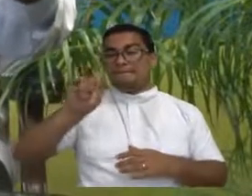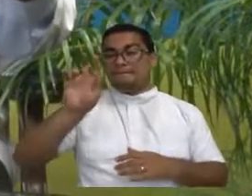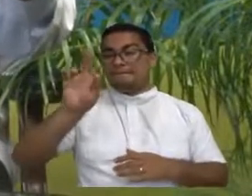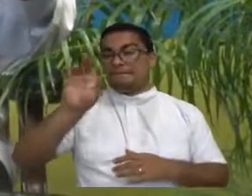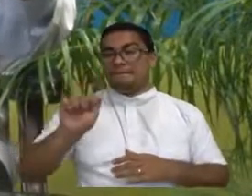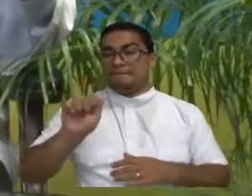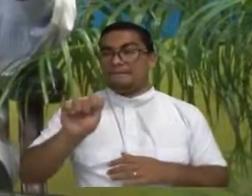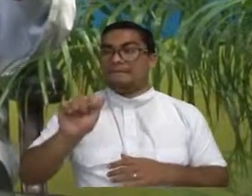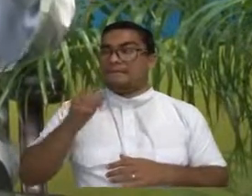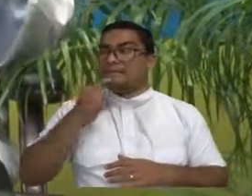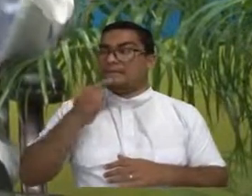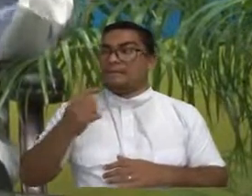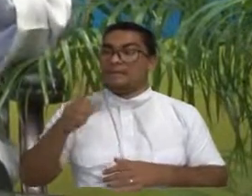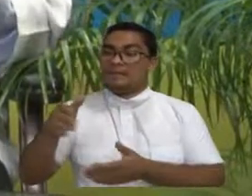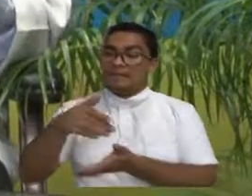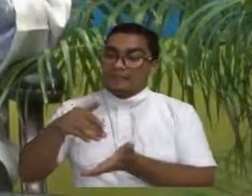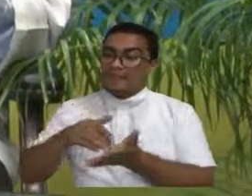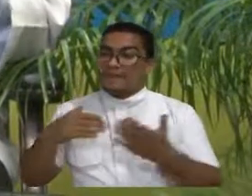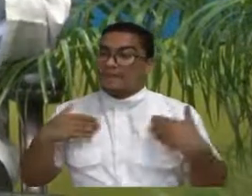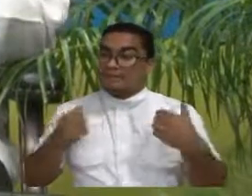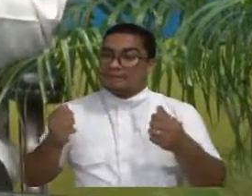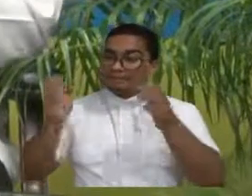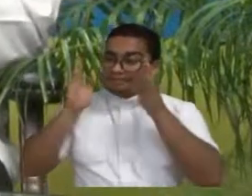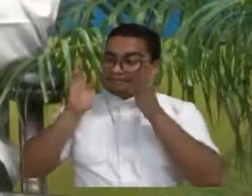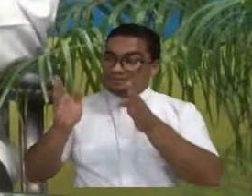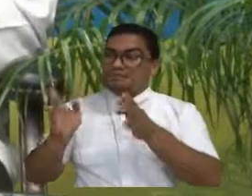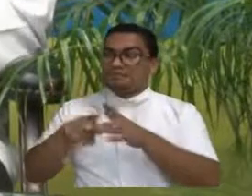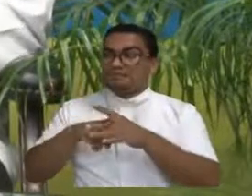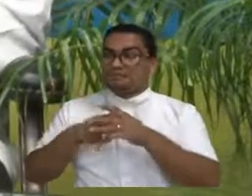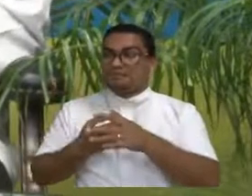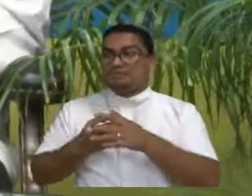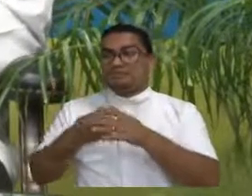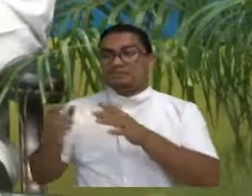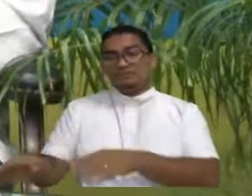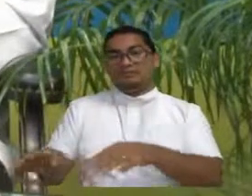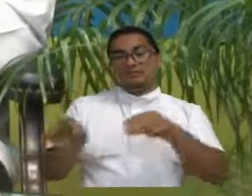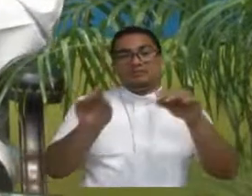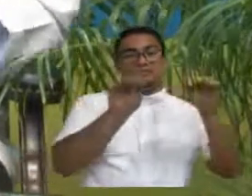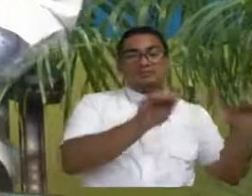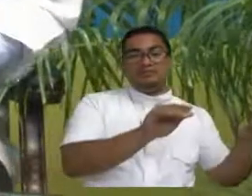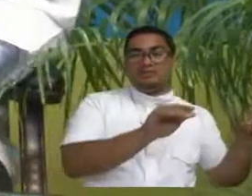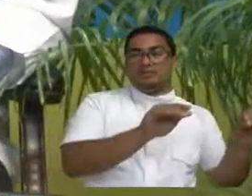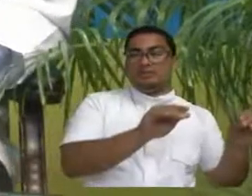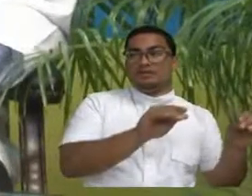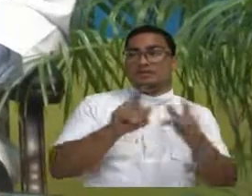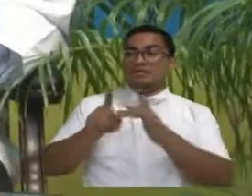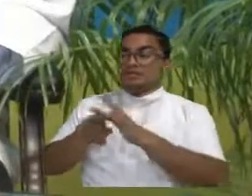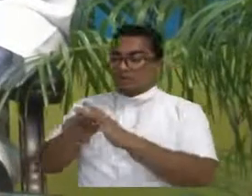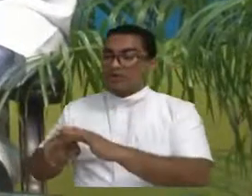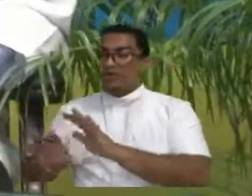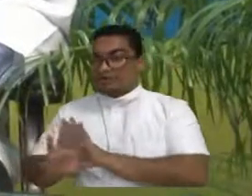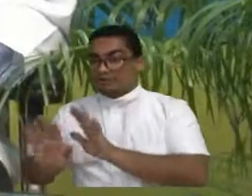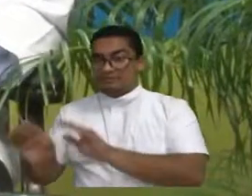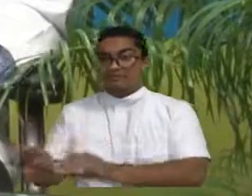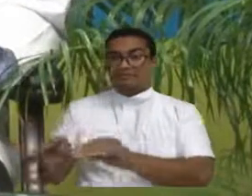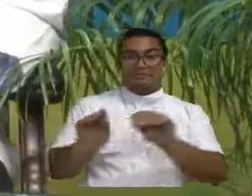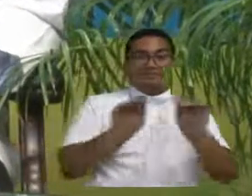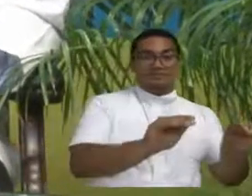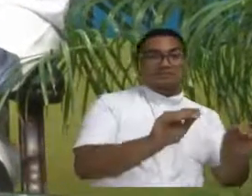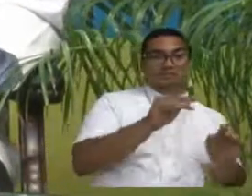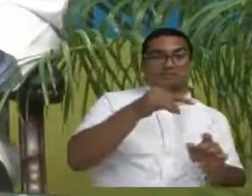salud, tienen que iniciar la atención y, si es necesario, referirla al psiquiatra o al equipo de salud mental que tienen más